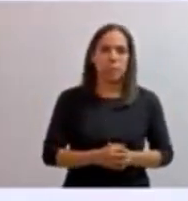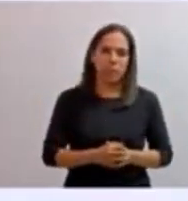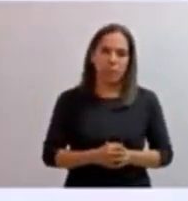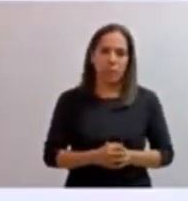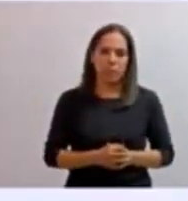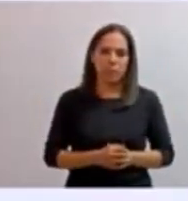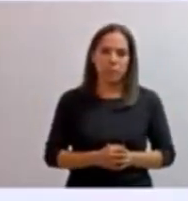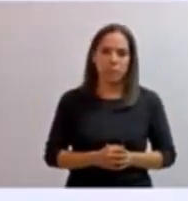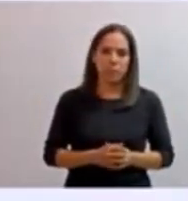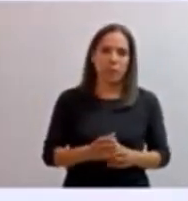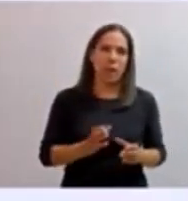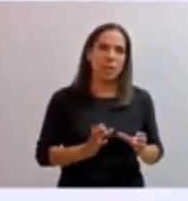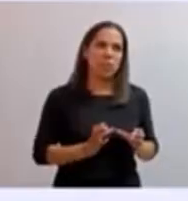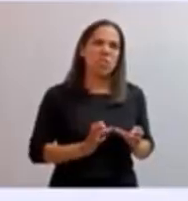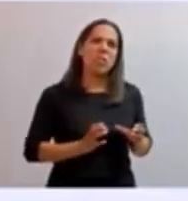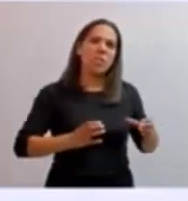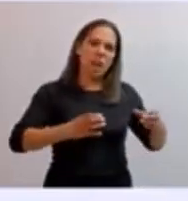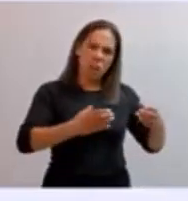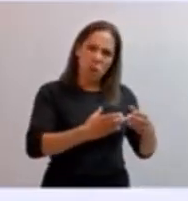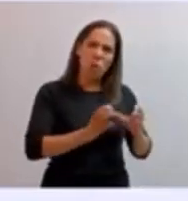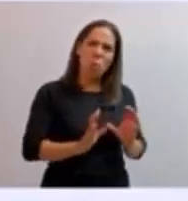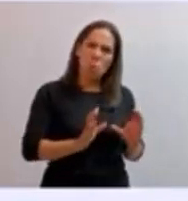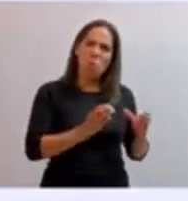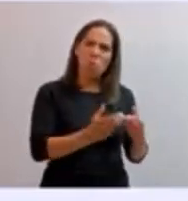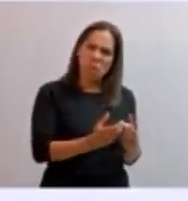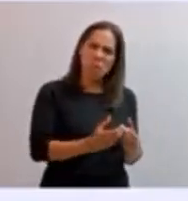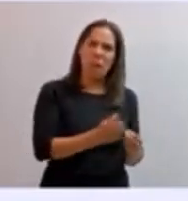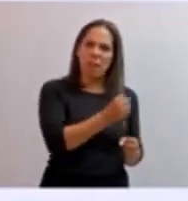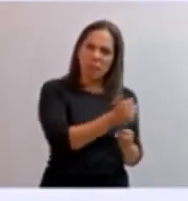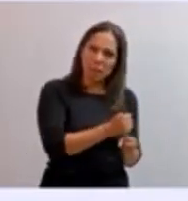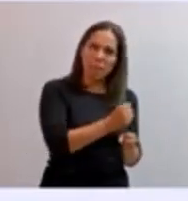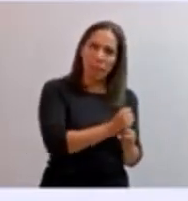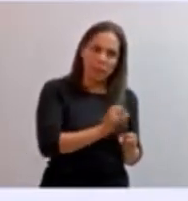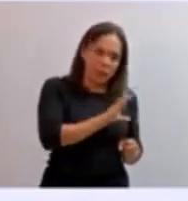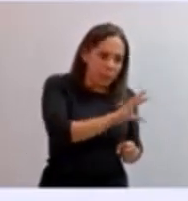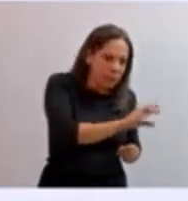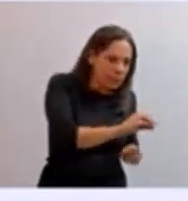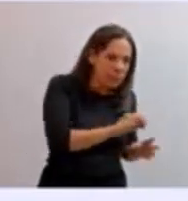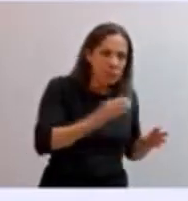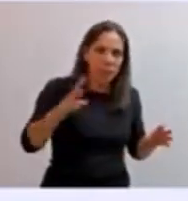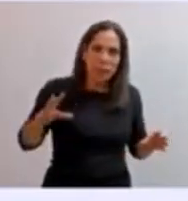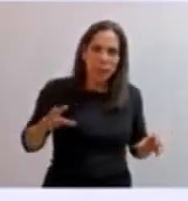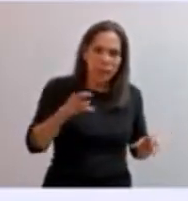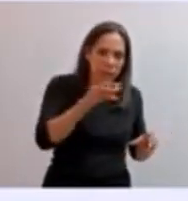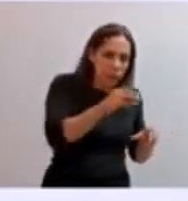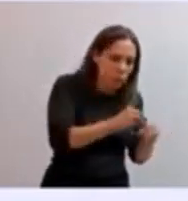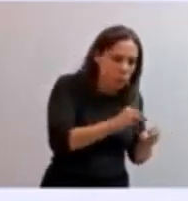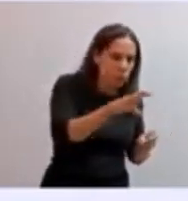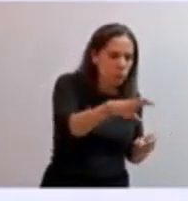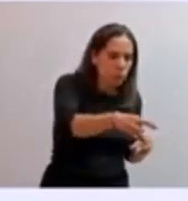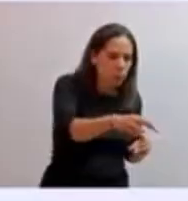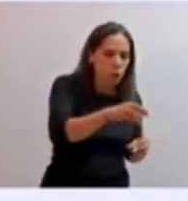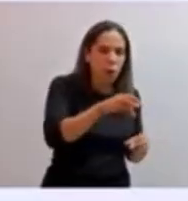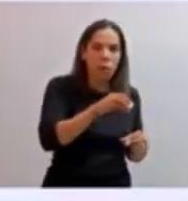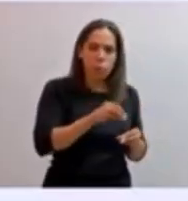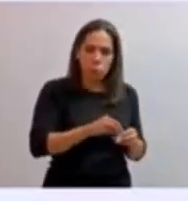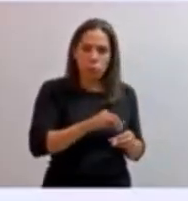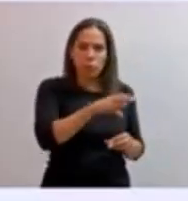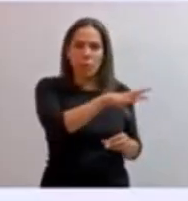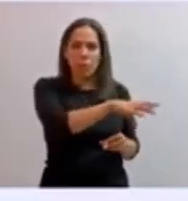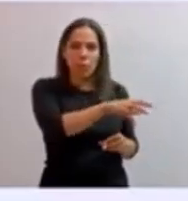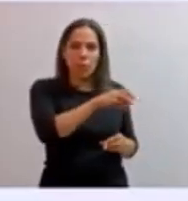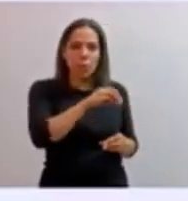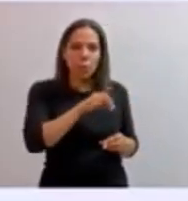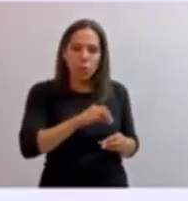Entonces, la comunidad de práctica se va conformando sobre un trayecto, y esta comunidad de